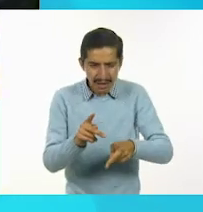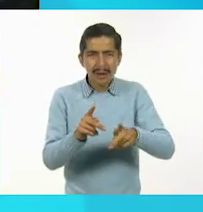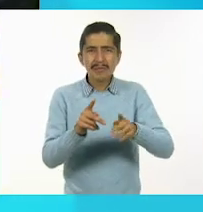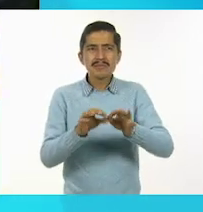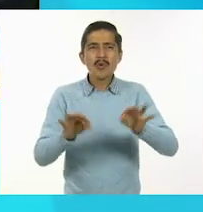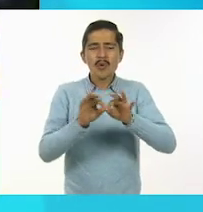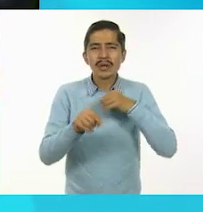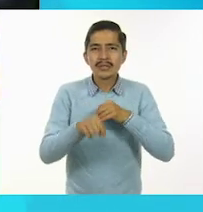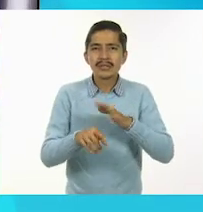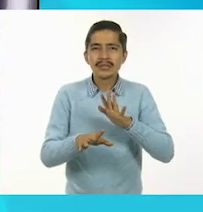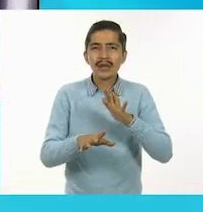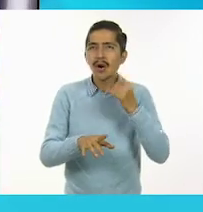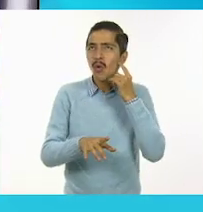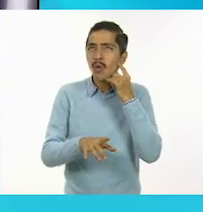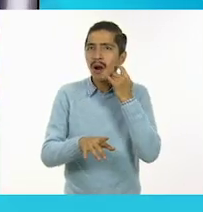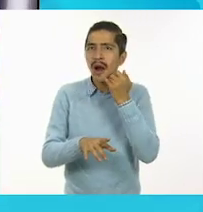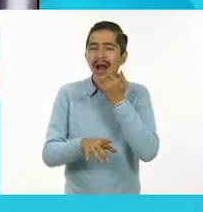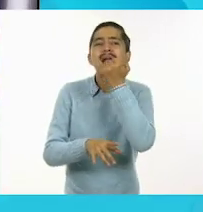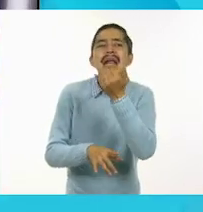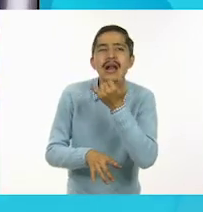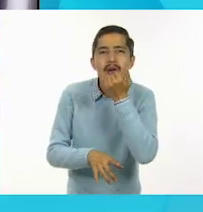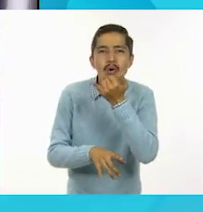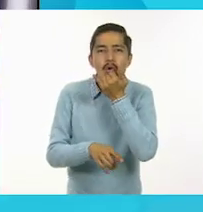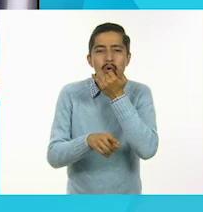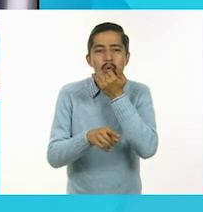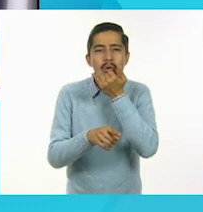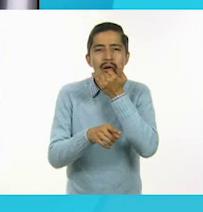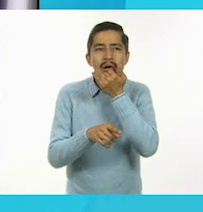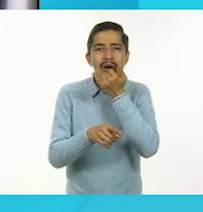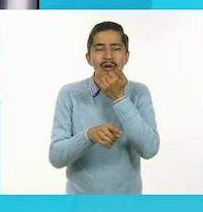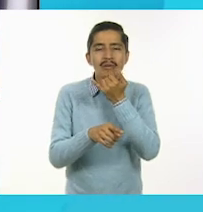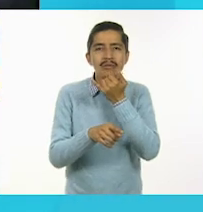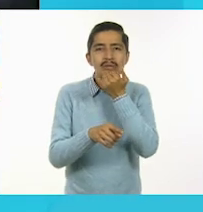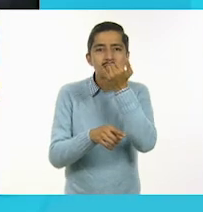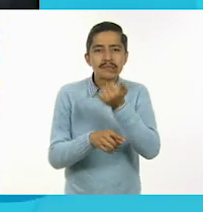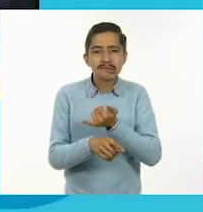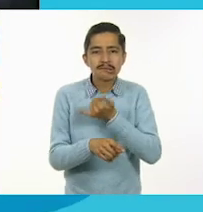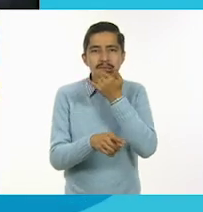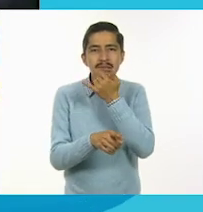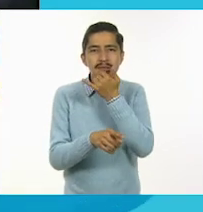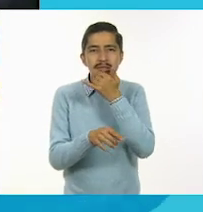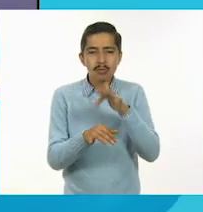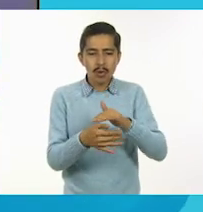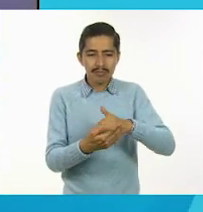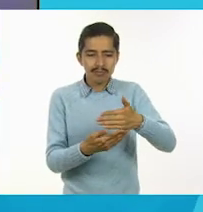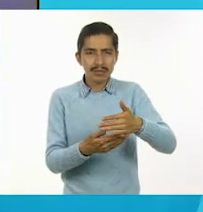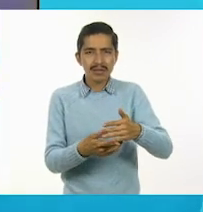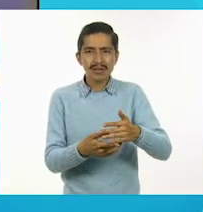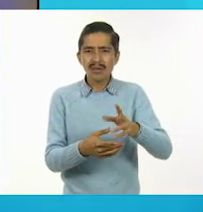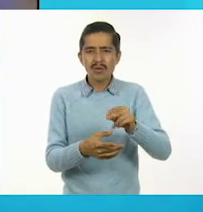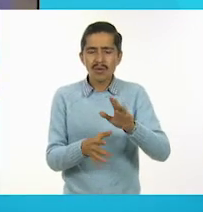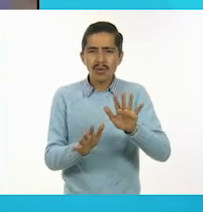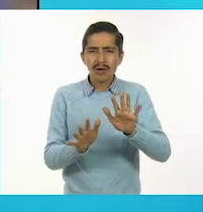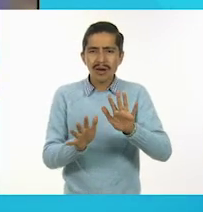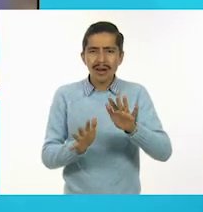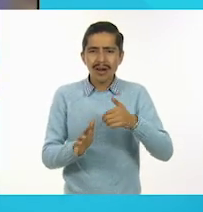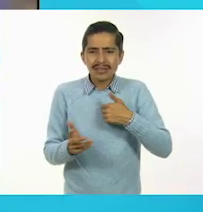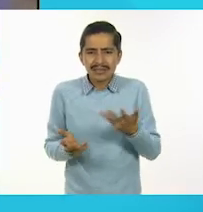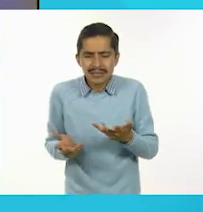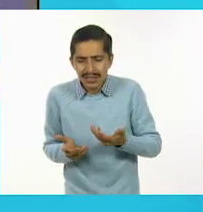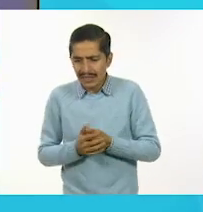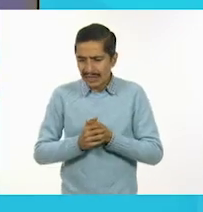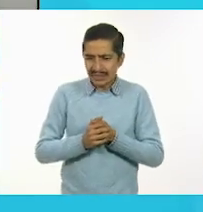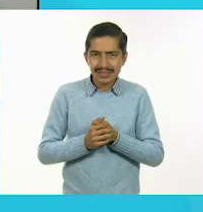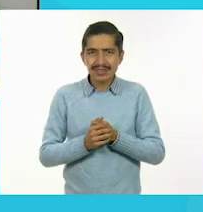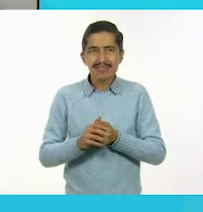importante? Error en el sistema. ¡Ay, no! ¿Qué hice? ¡Ay,